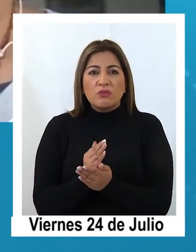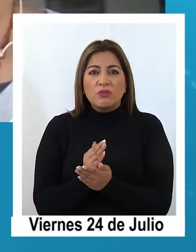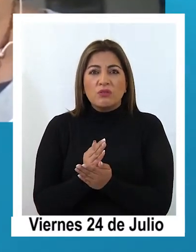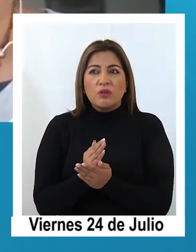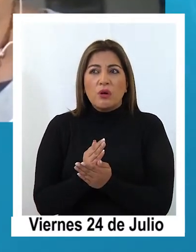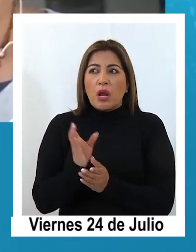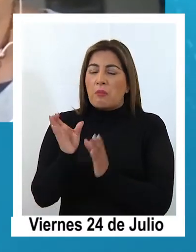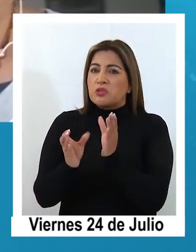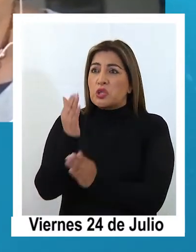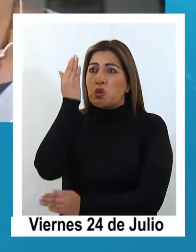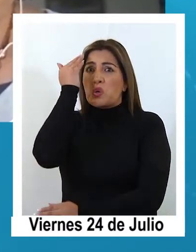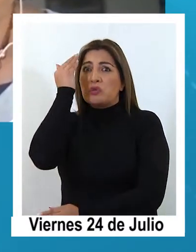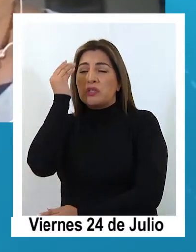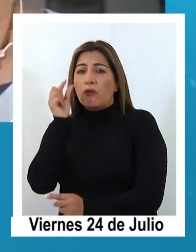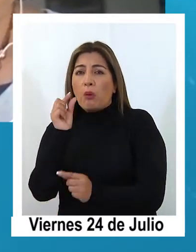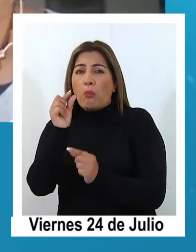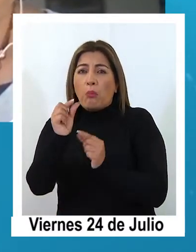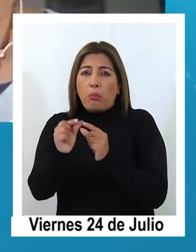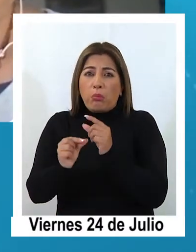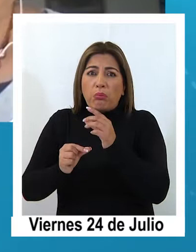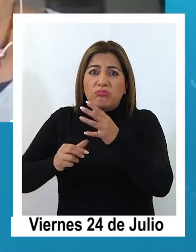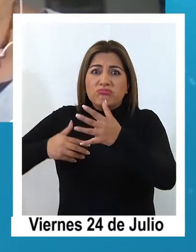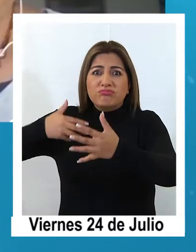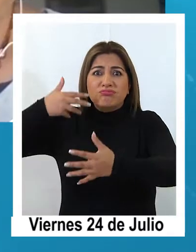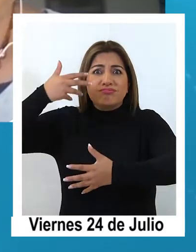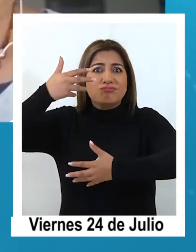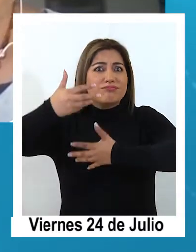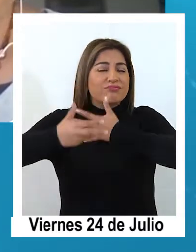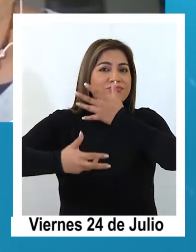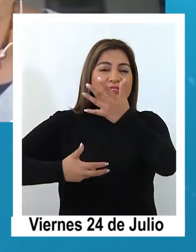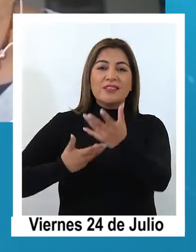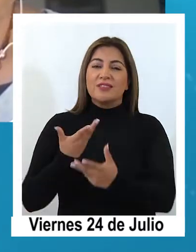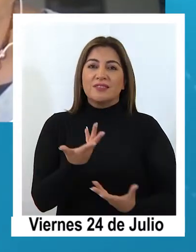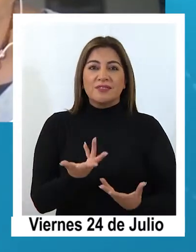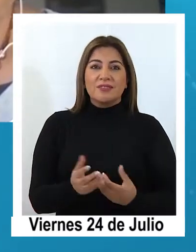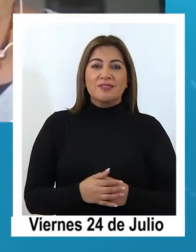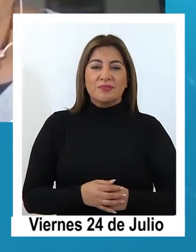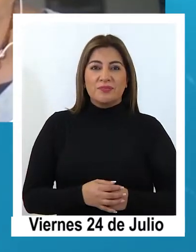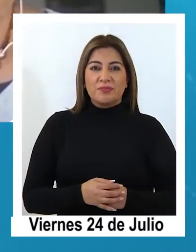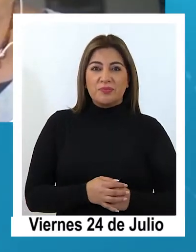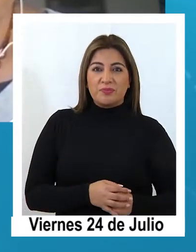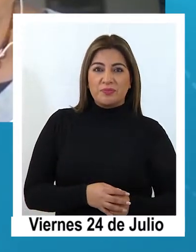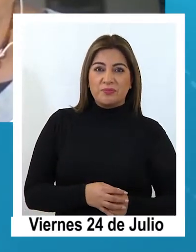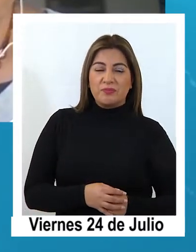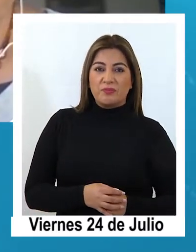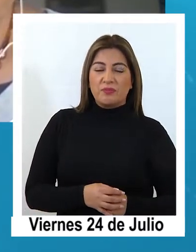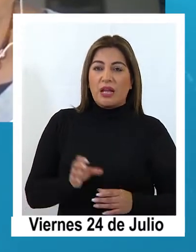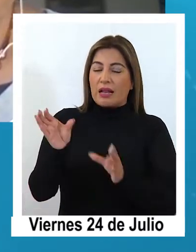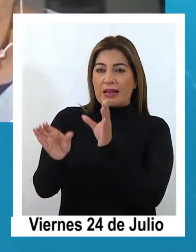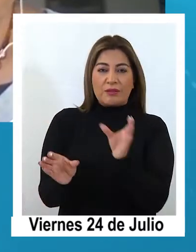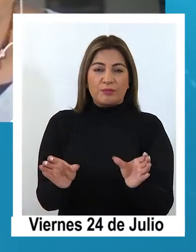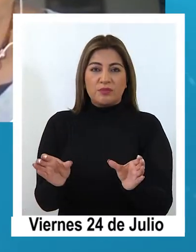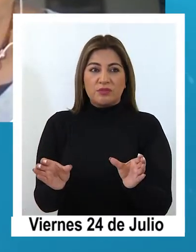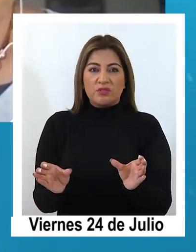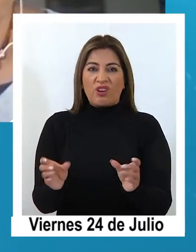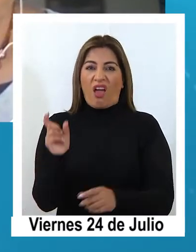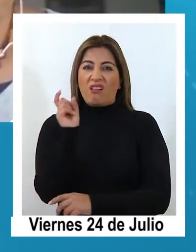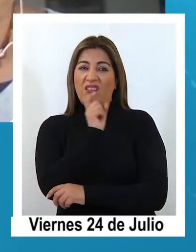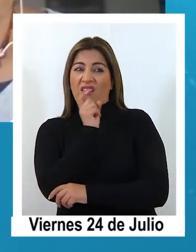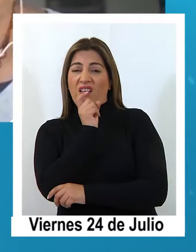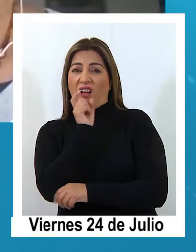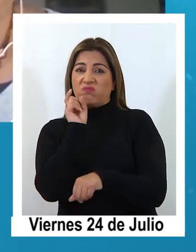bastante incertidumbre, que tuvo muchas personas que la